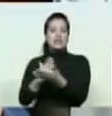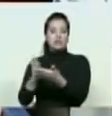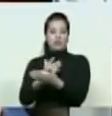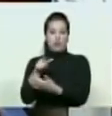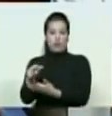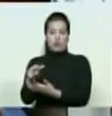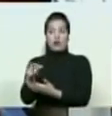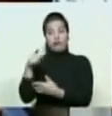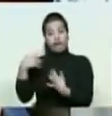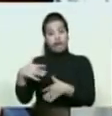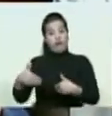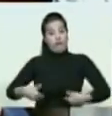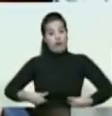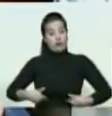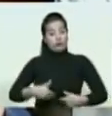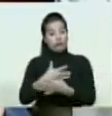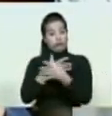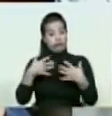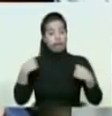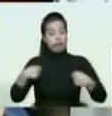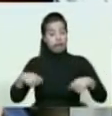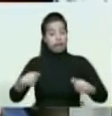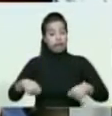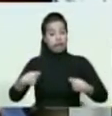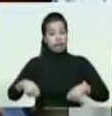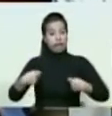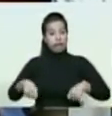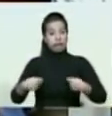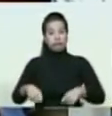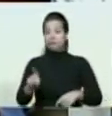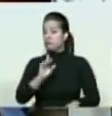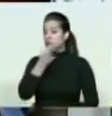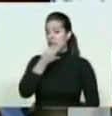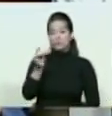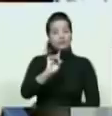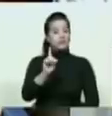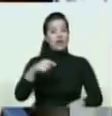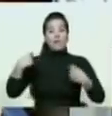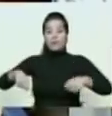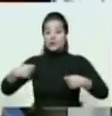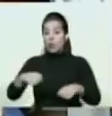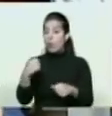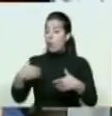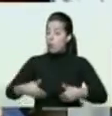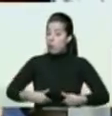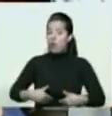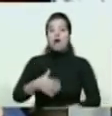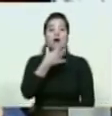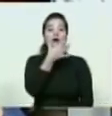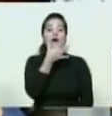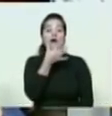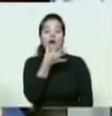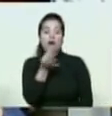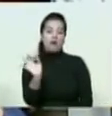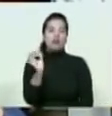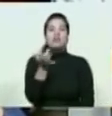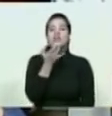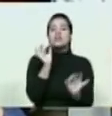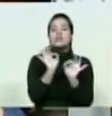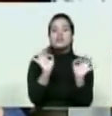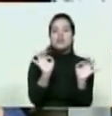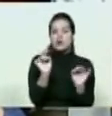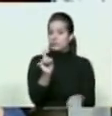esfuerzo gigantesco que han venido haciendo. No es fácil, no es sencillo, no es una circunstancia común